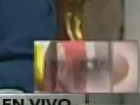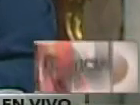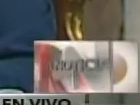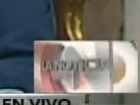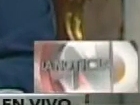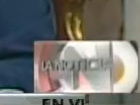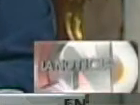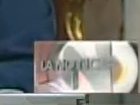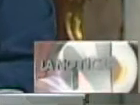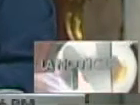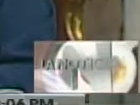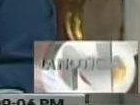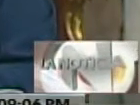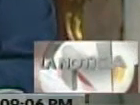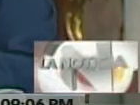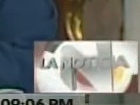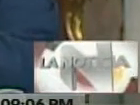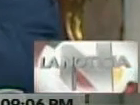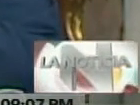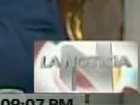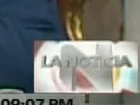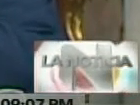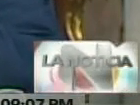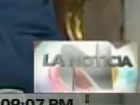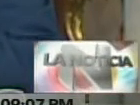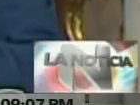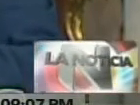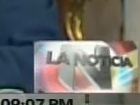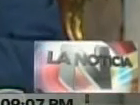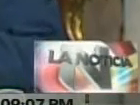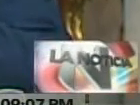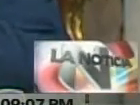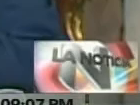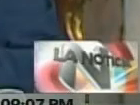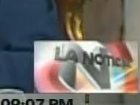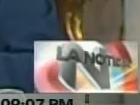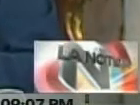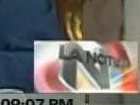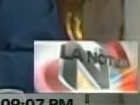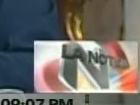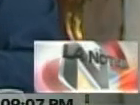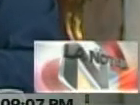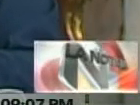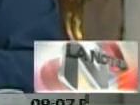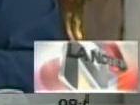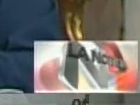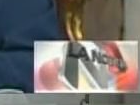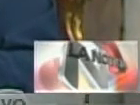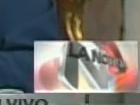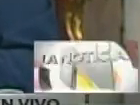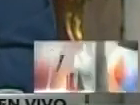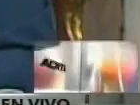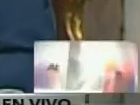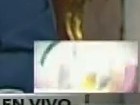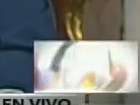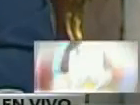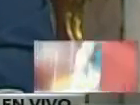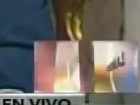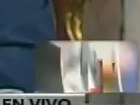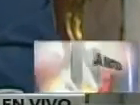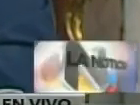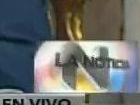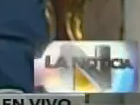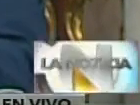y nosotros hemos hecho y hacemos por tener ciudades de equilibrio, ciudades de paz, ciudades